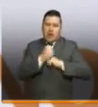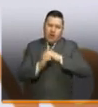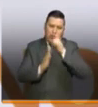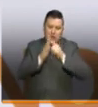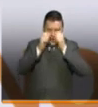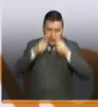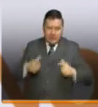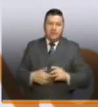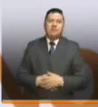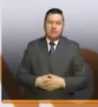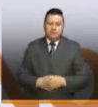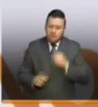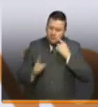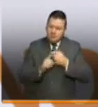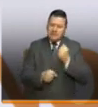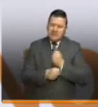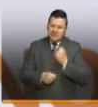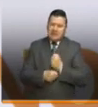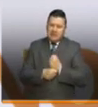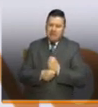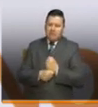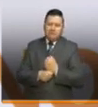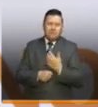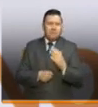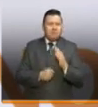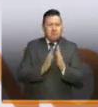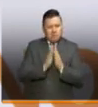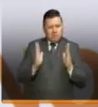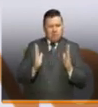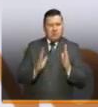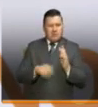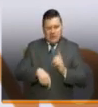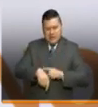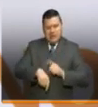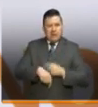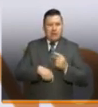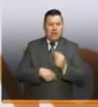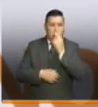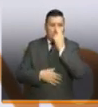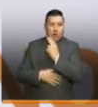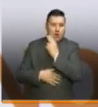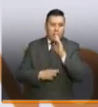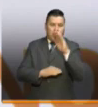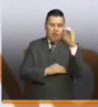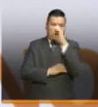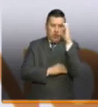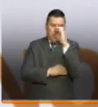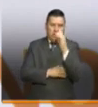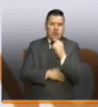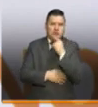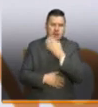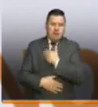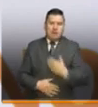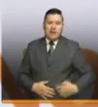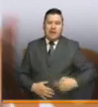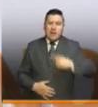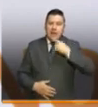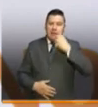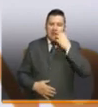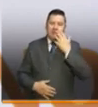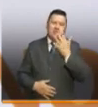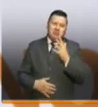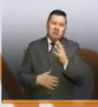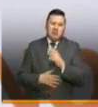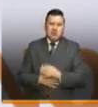del estado este trabajo ha sido realizado en una carrera contrarreloj para cumplirle a los colombianos como quiere el presidente duque entre